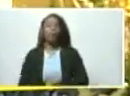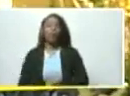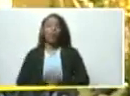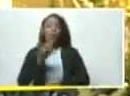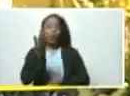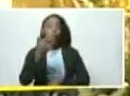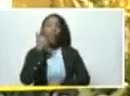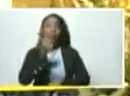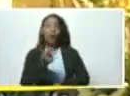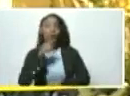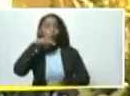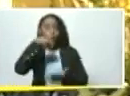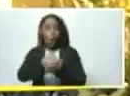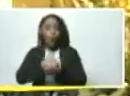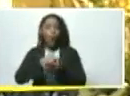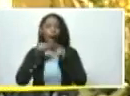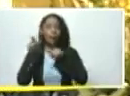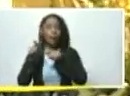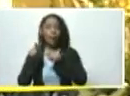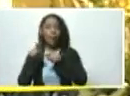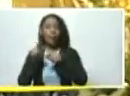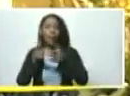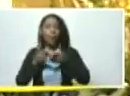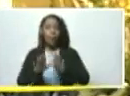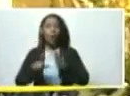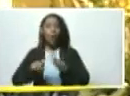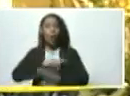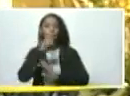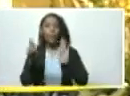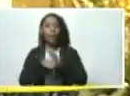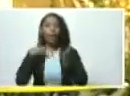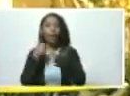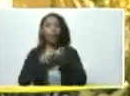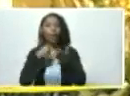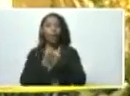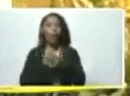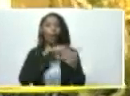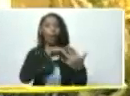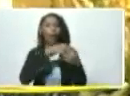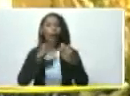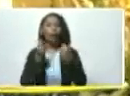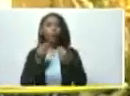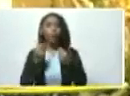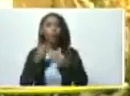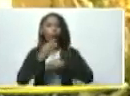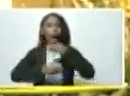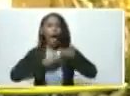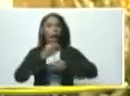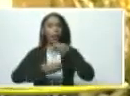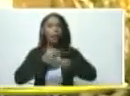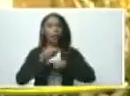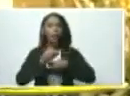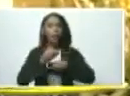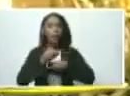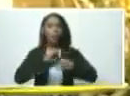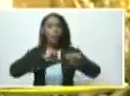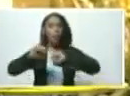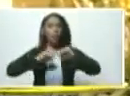mencionó, nació en plena lucha, ¿verdad?, contra la guerra económica, y que ha garantizado en su